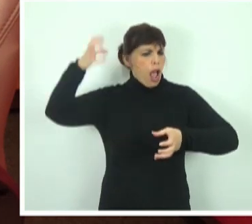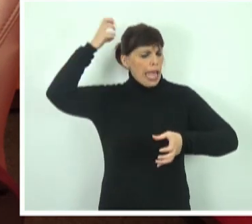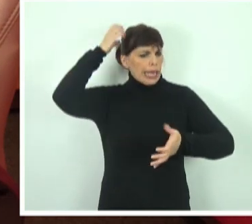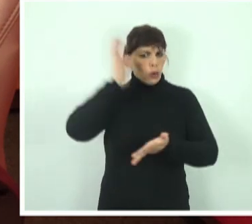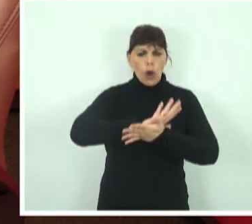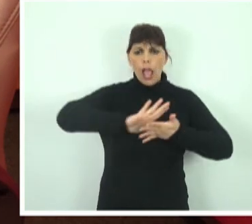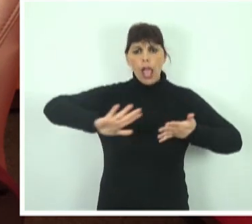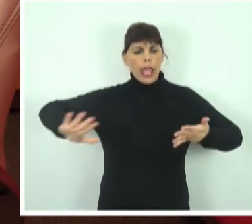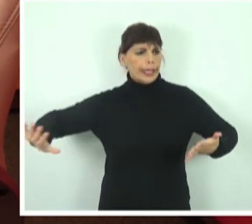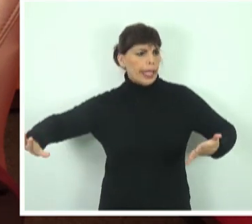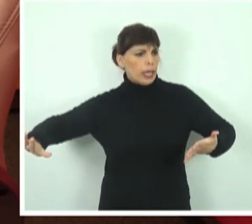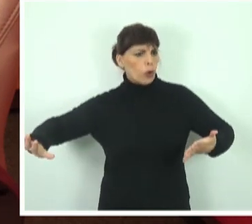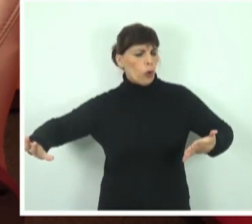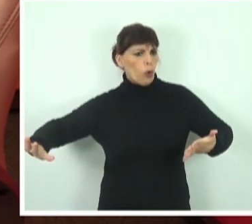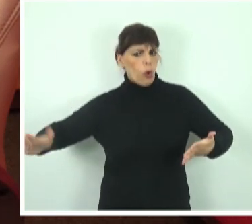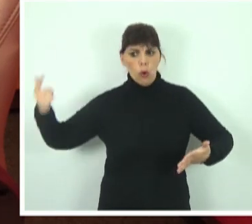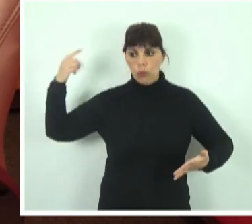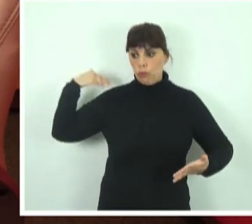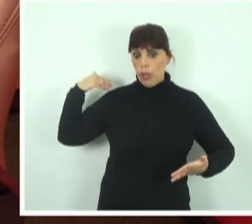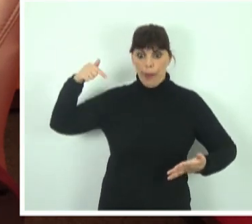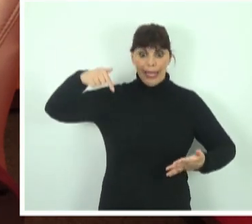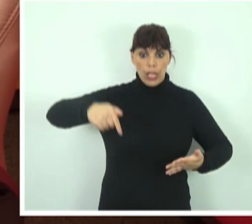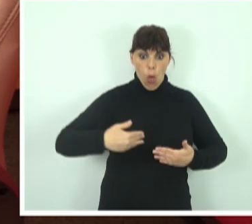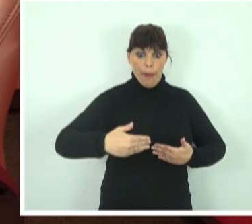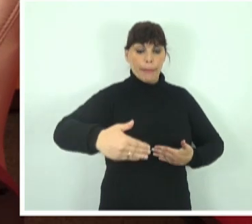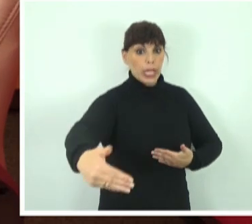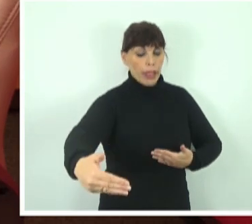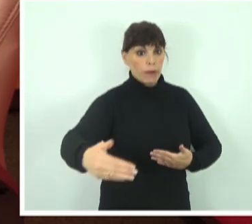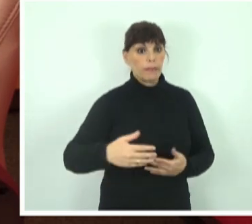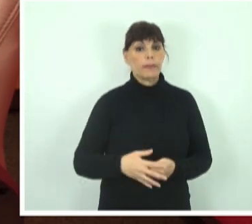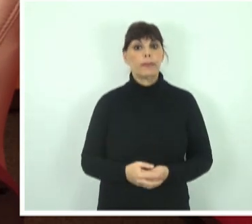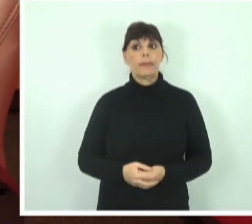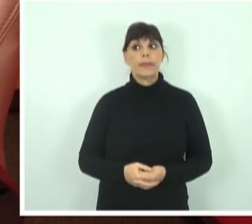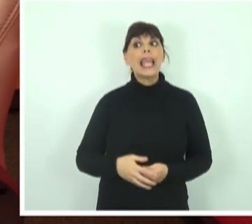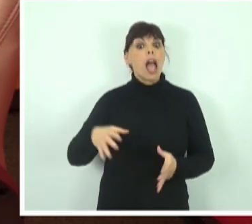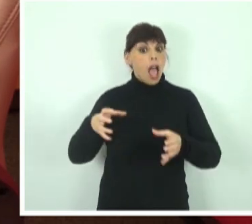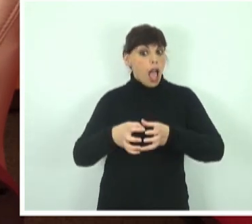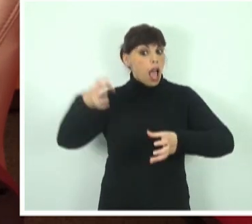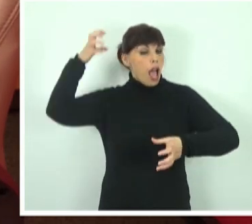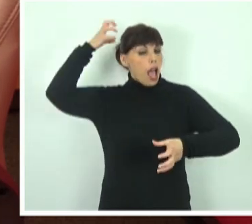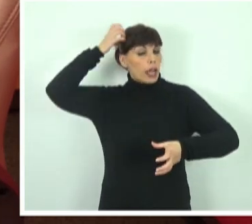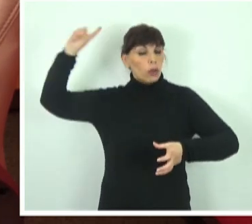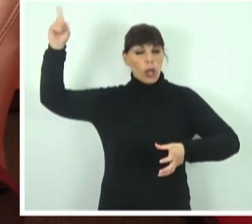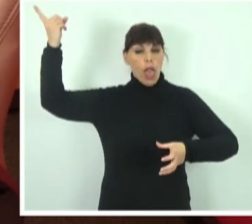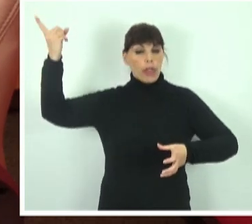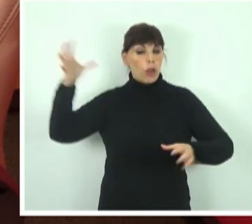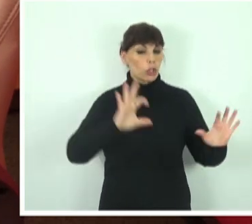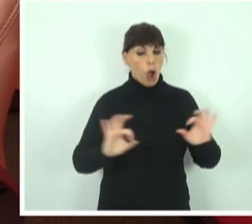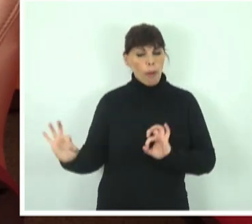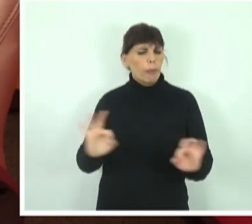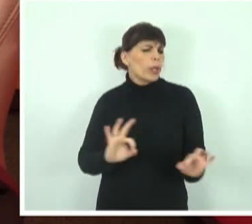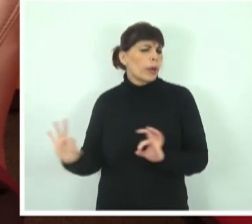preexistente, presente y venidero reino, cuando Dios preparó el reino de Dios, Él lo